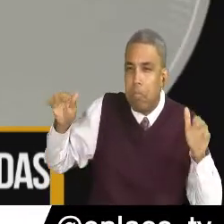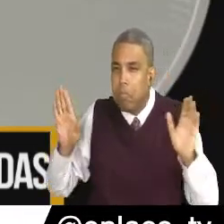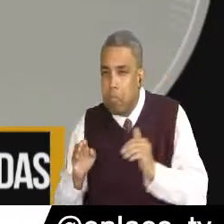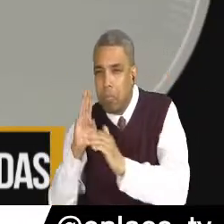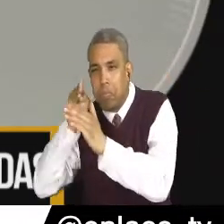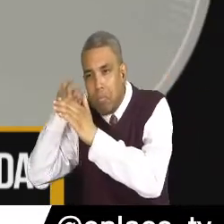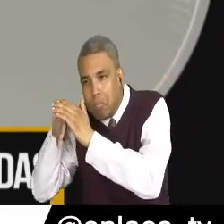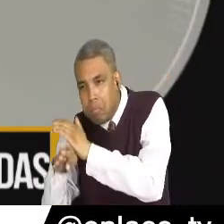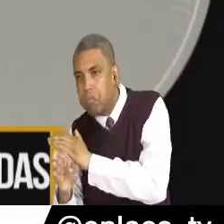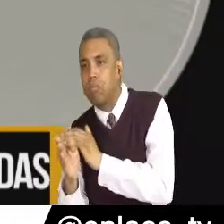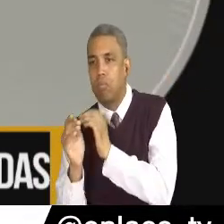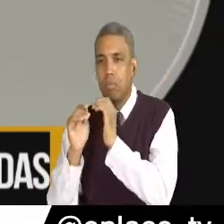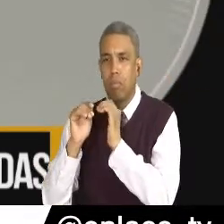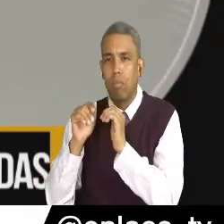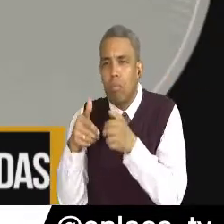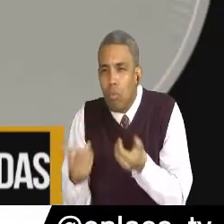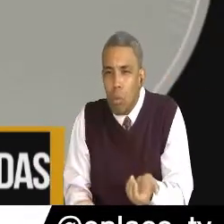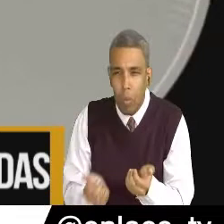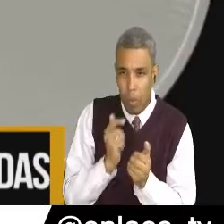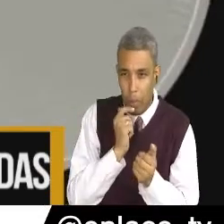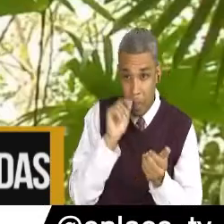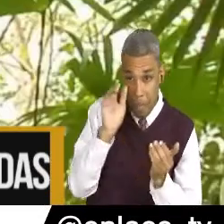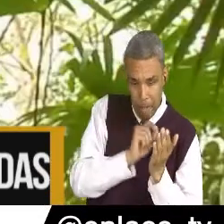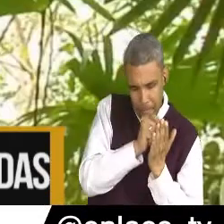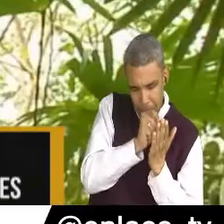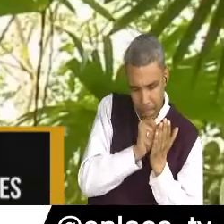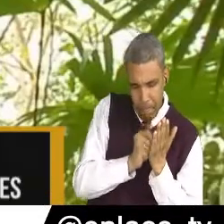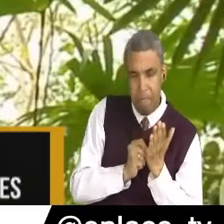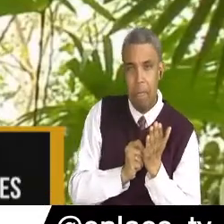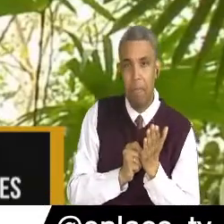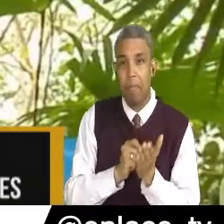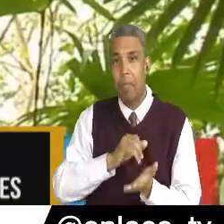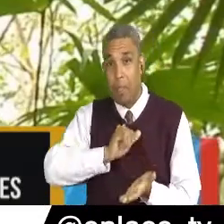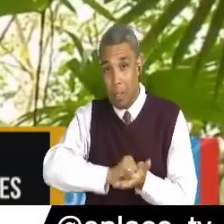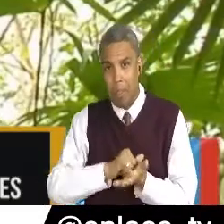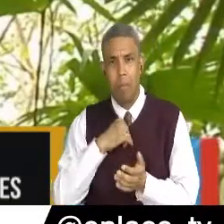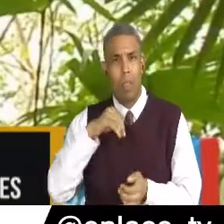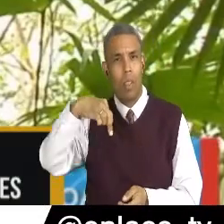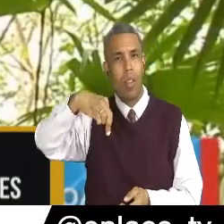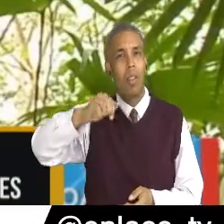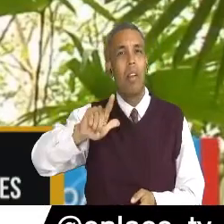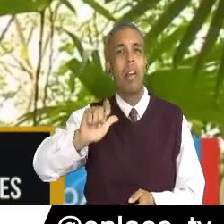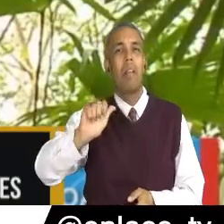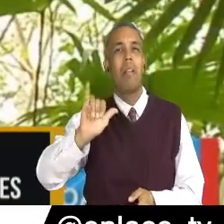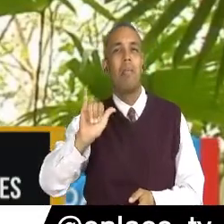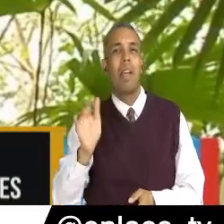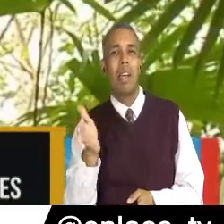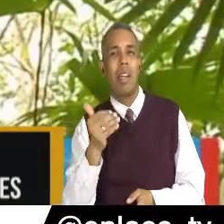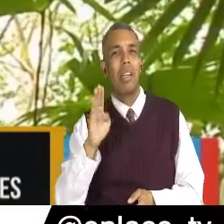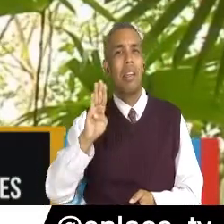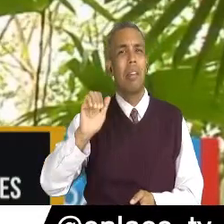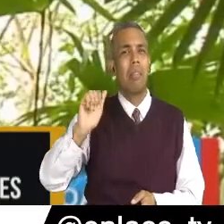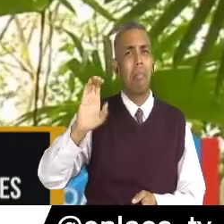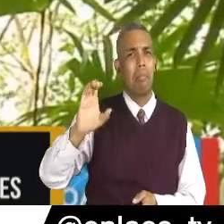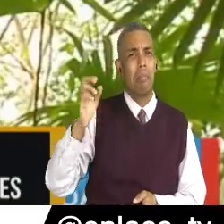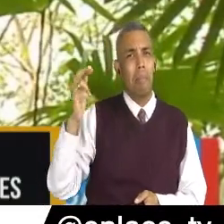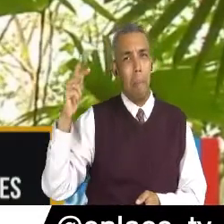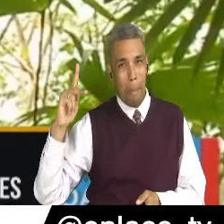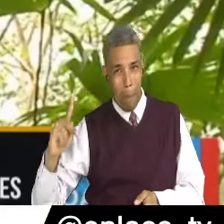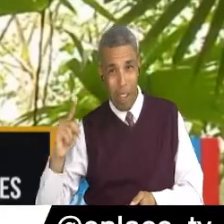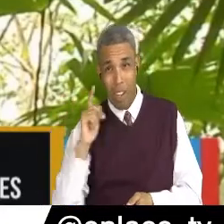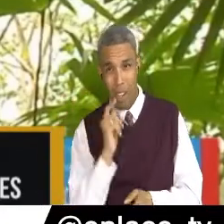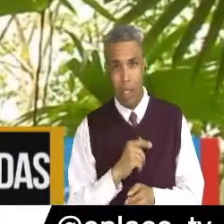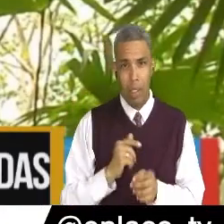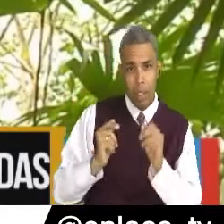precisión. Integramos una metodología conocida como playback, la cual consiste en la utilización de una grabadora con